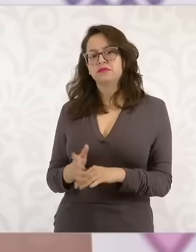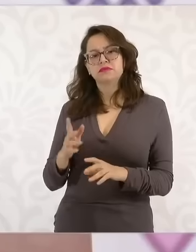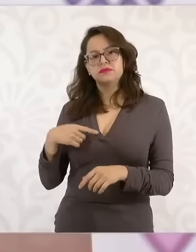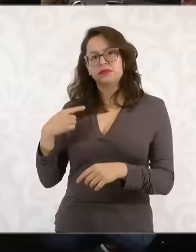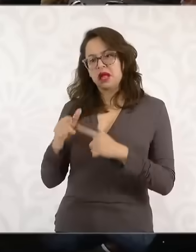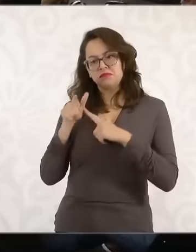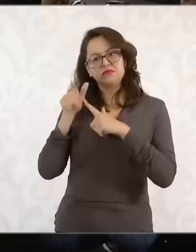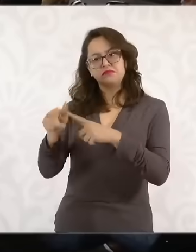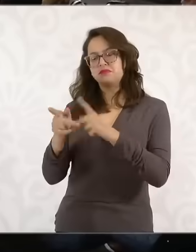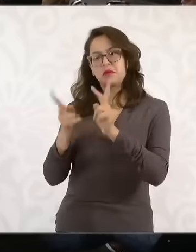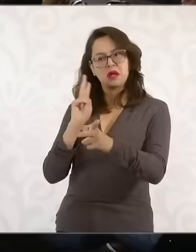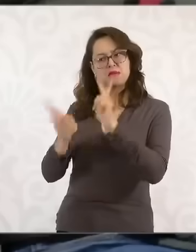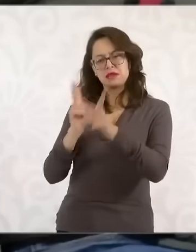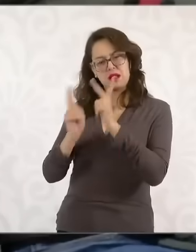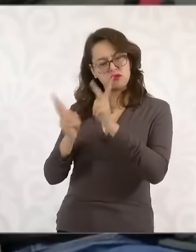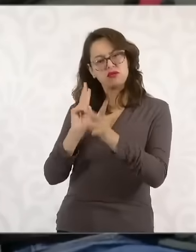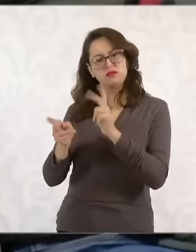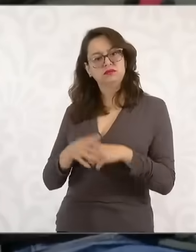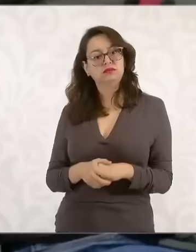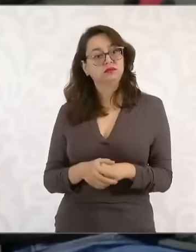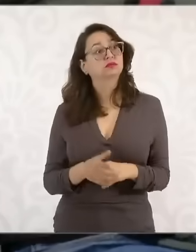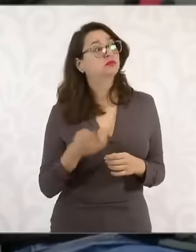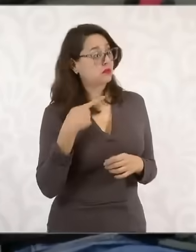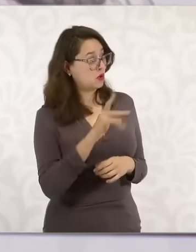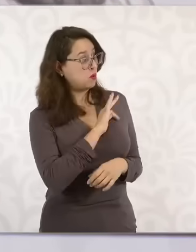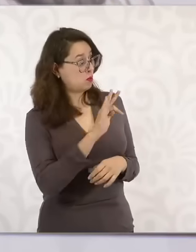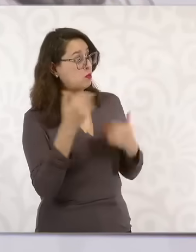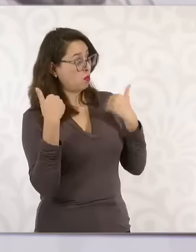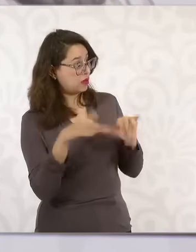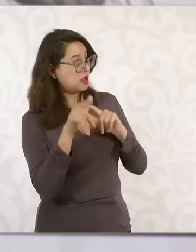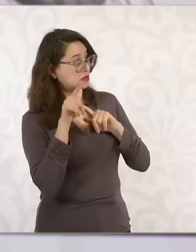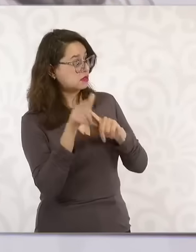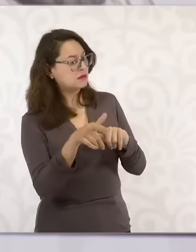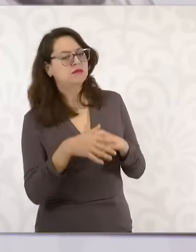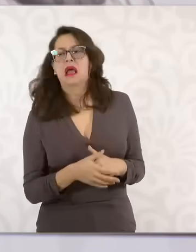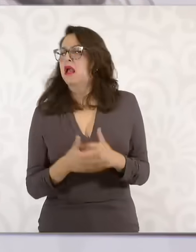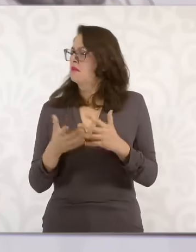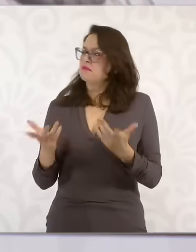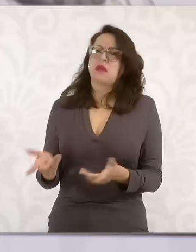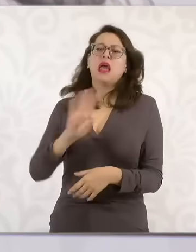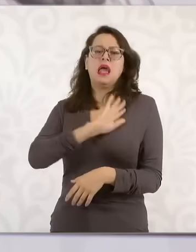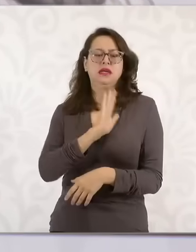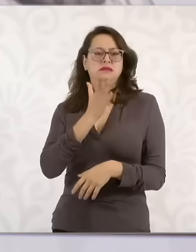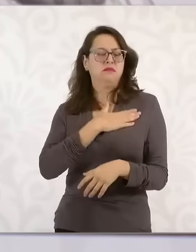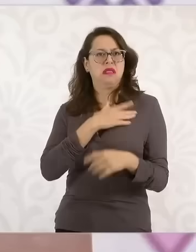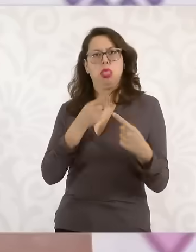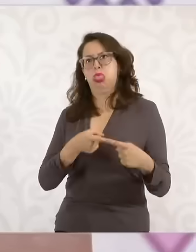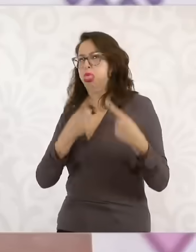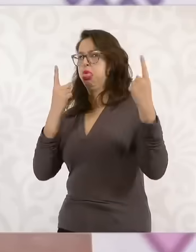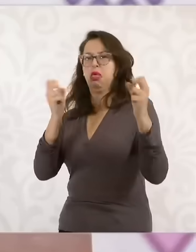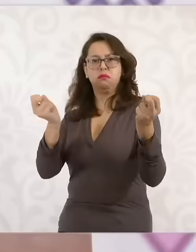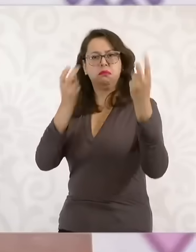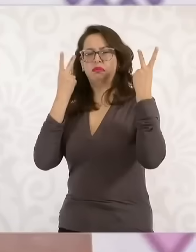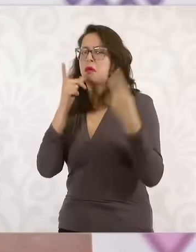tema. Pero sí podría haber ya… De todas maneras, hay relación con el gobierno de España, ustedes lo saben. No hay ninguna ruptura en las